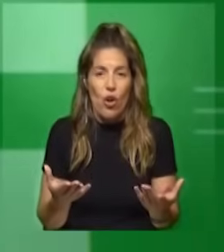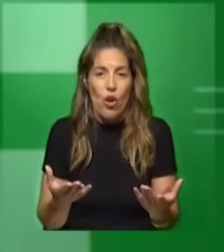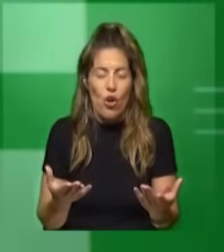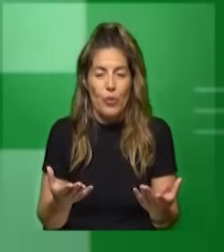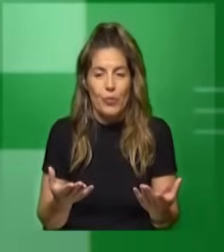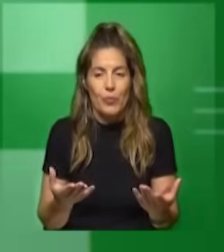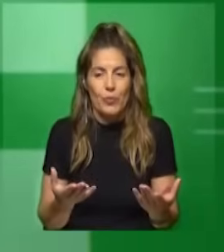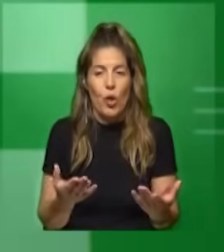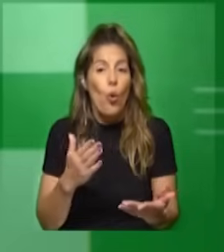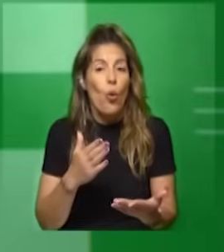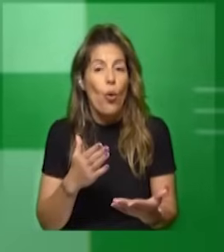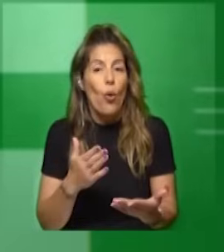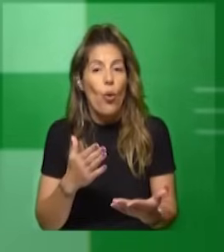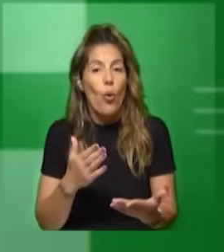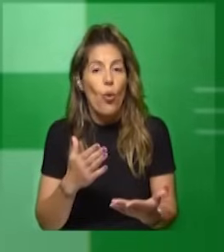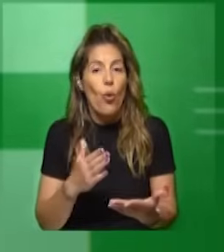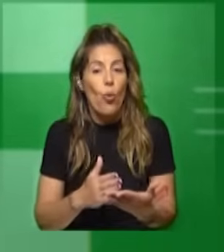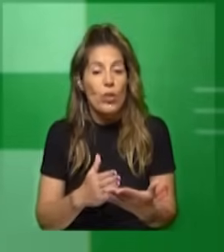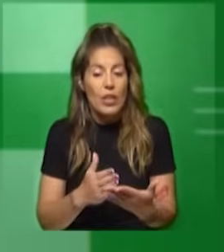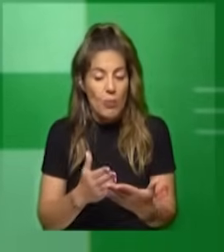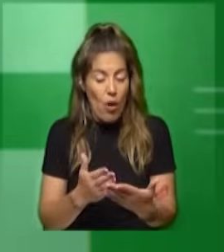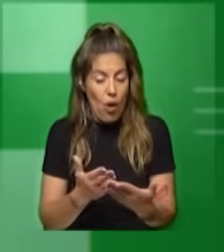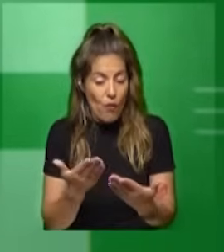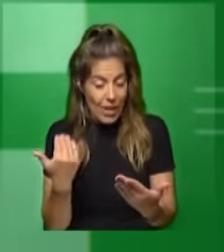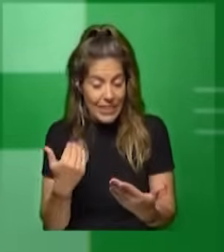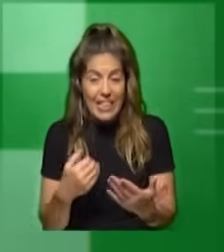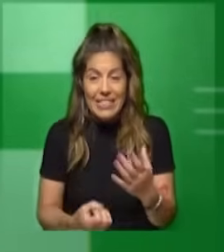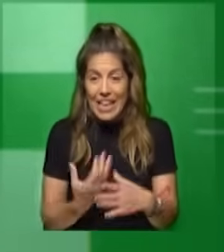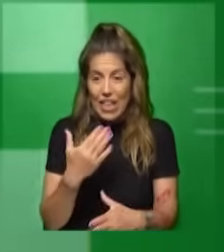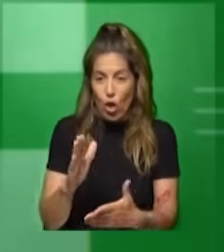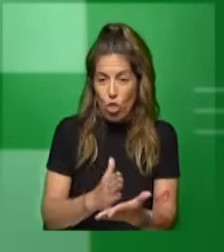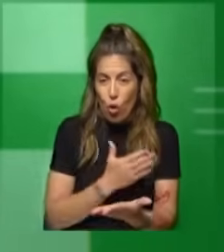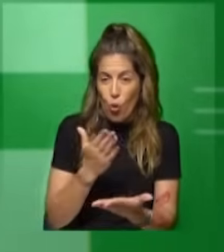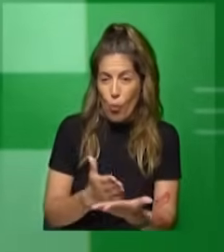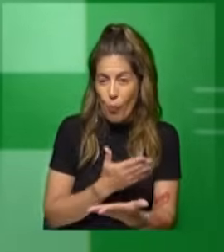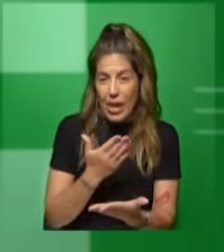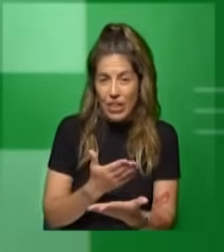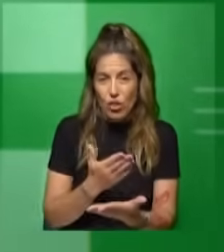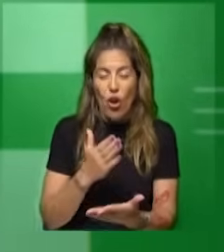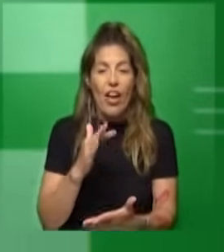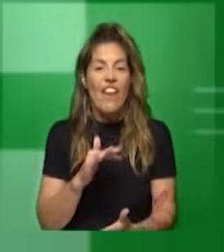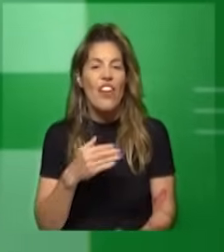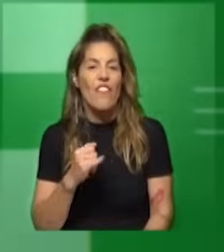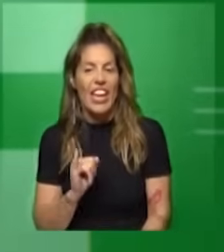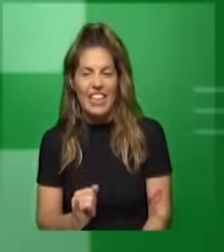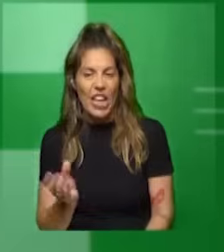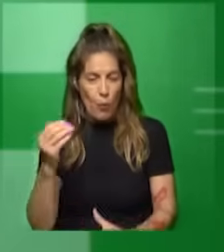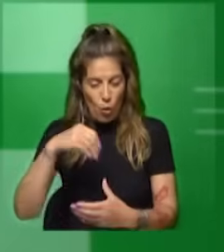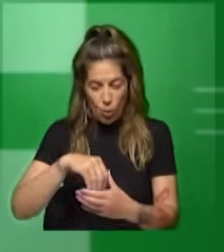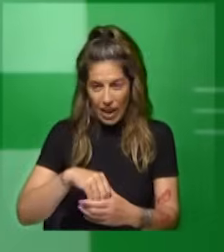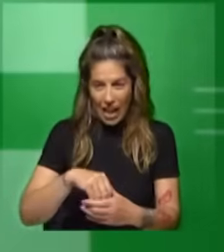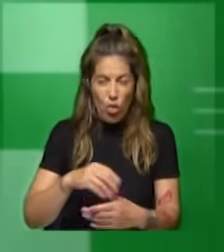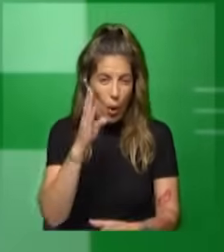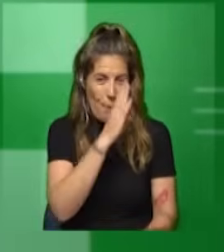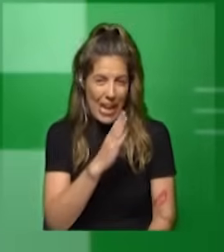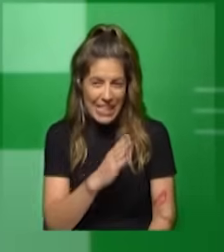con últimamente salieron algunos documentos sobre, ¿no? Sí, que el FBI estaba involucrado en